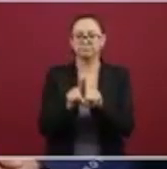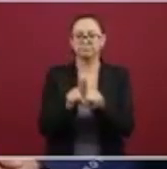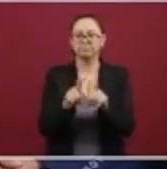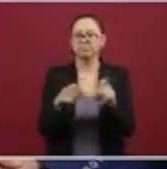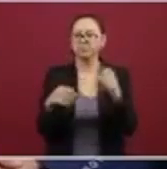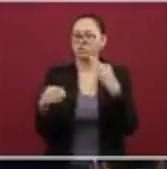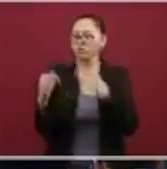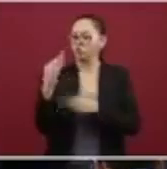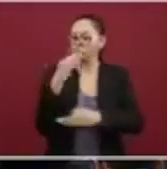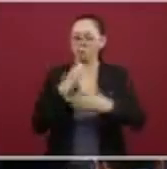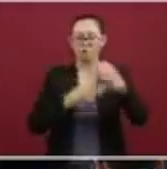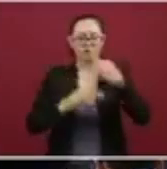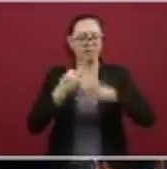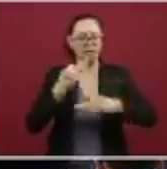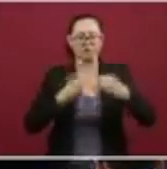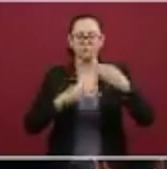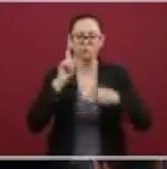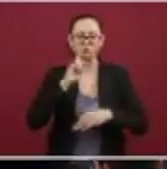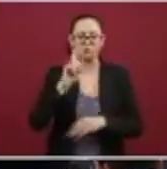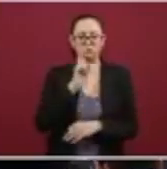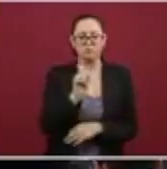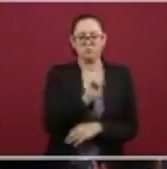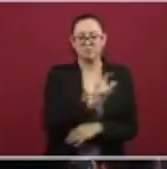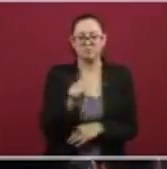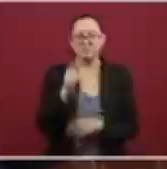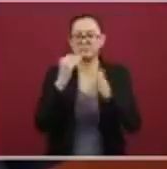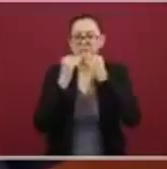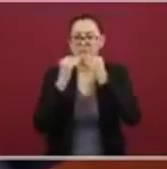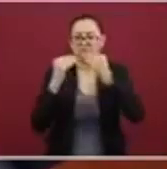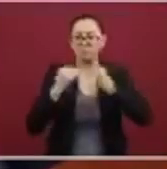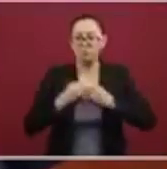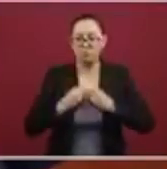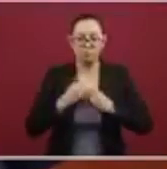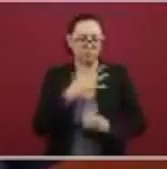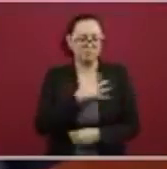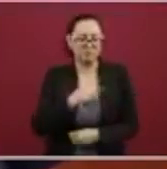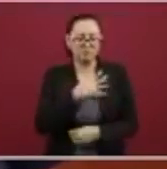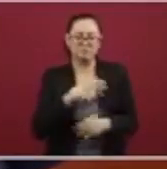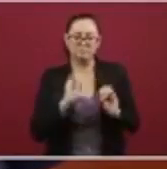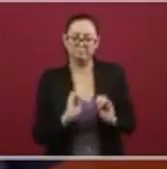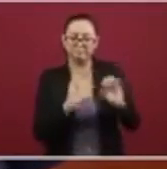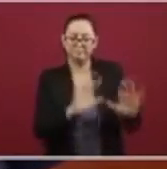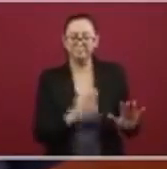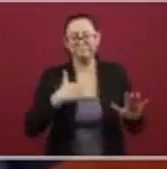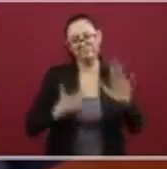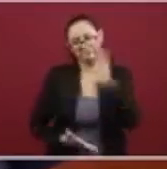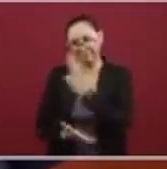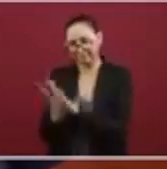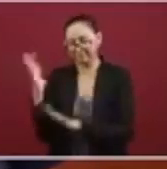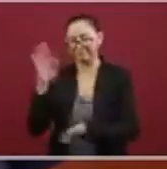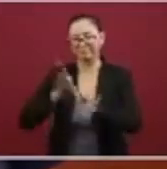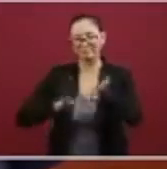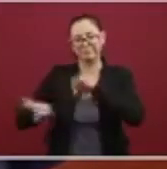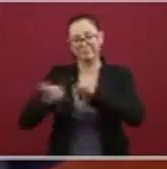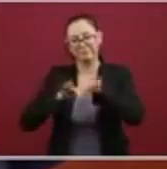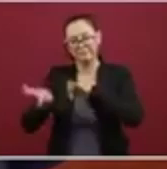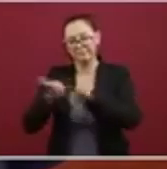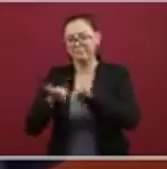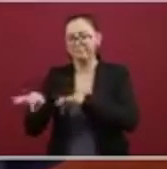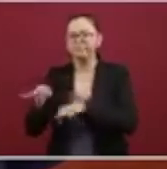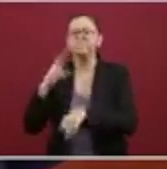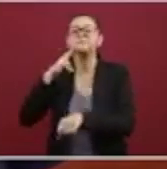las profesionistas que son madres y que tenemos que dejar en cierto momento nuestros hijos para ir a ejercer nuestra profesión y